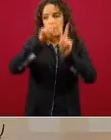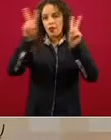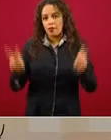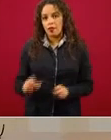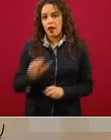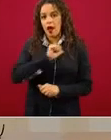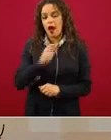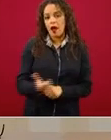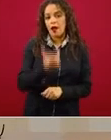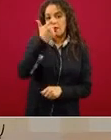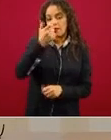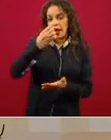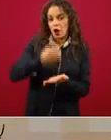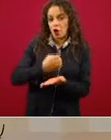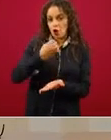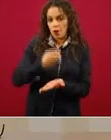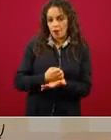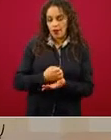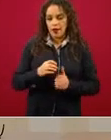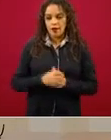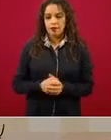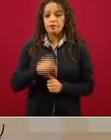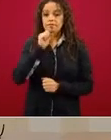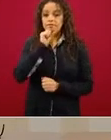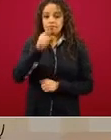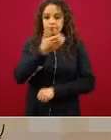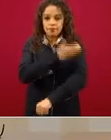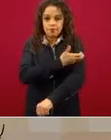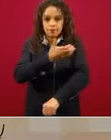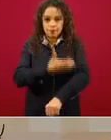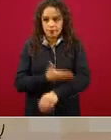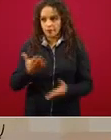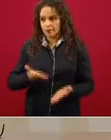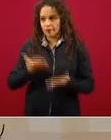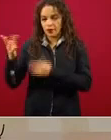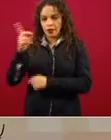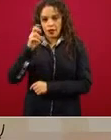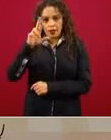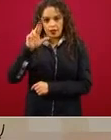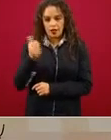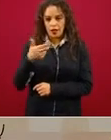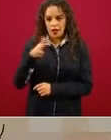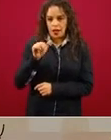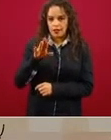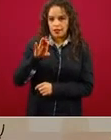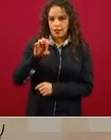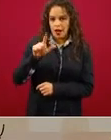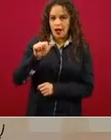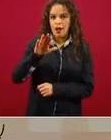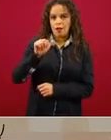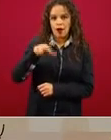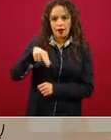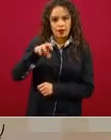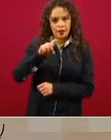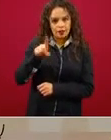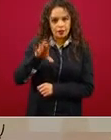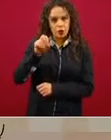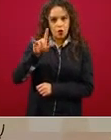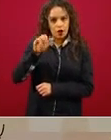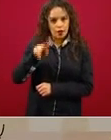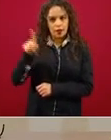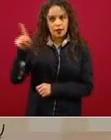dado que nos acompañó nuestra también muy querida y respetada doctora Graciela Márquez Colín, secretaria de